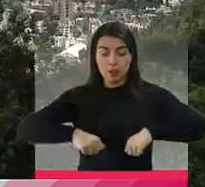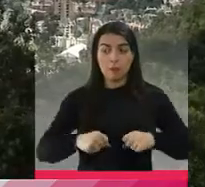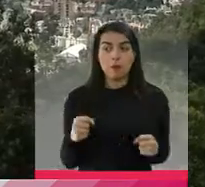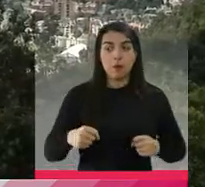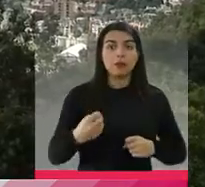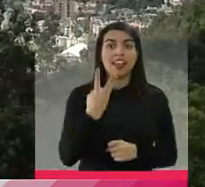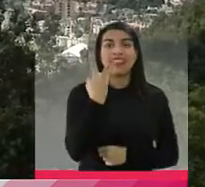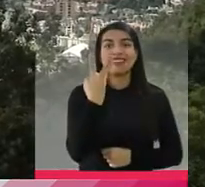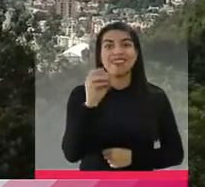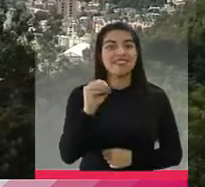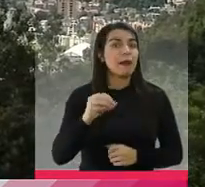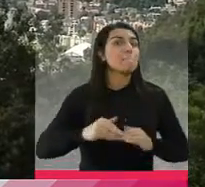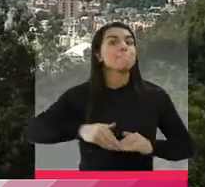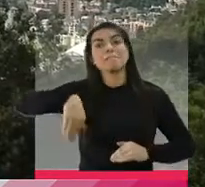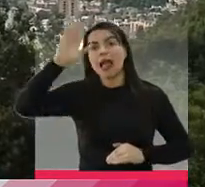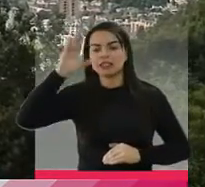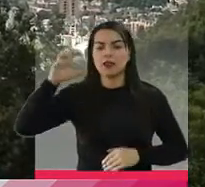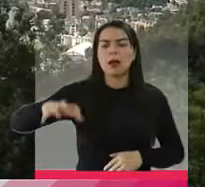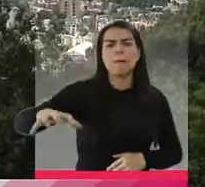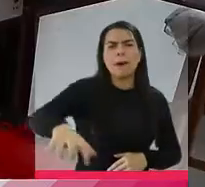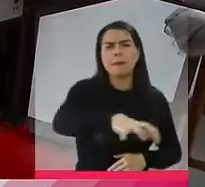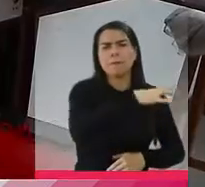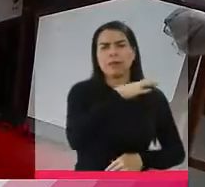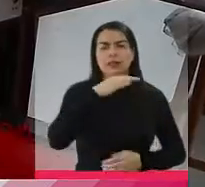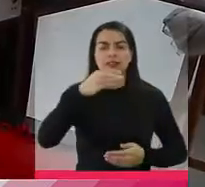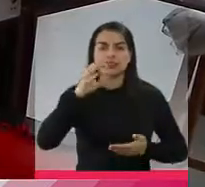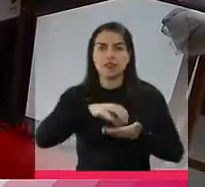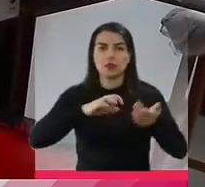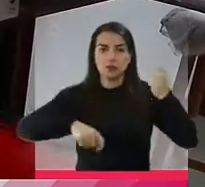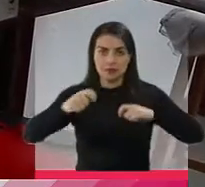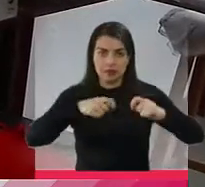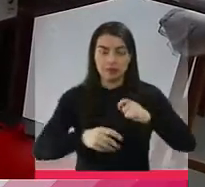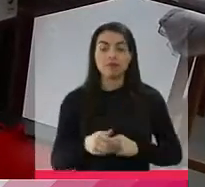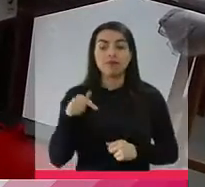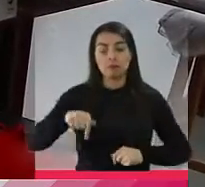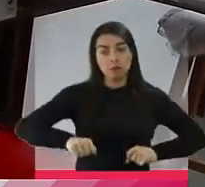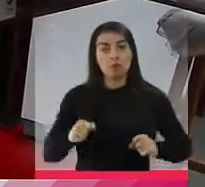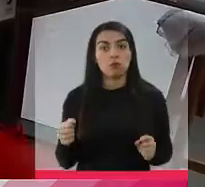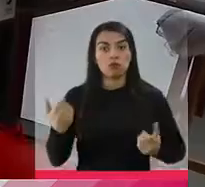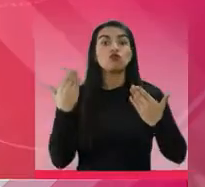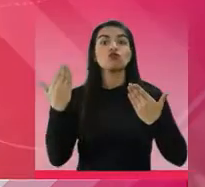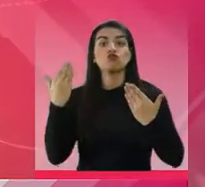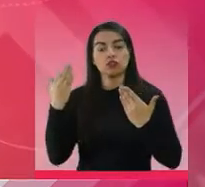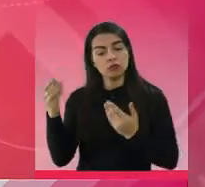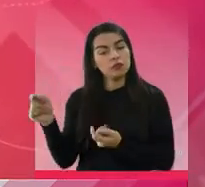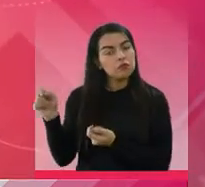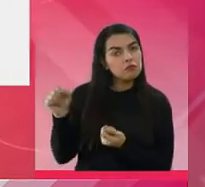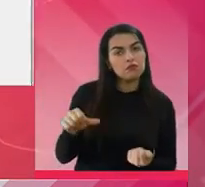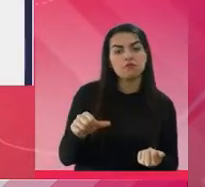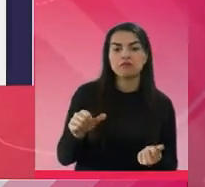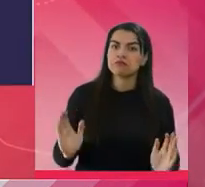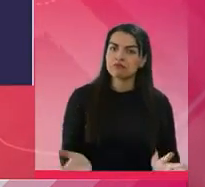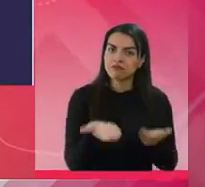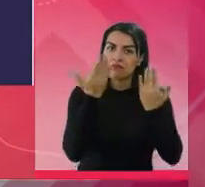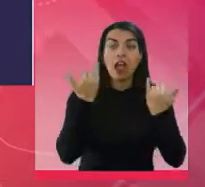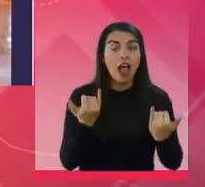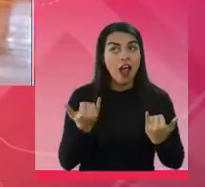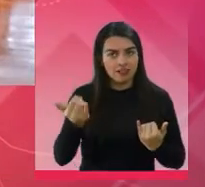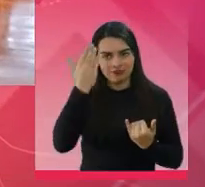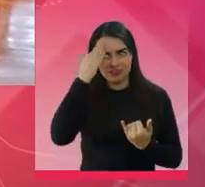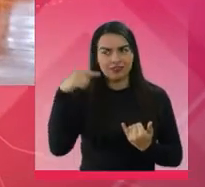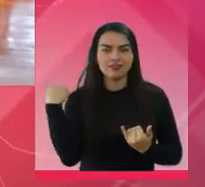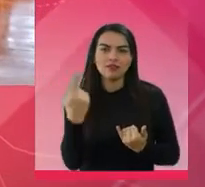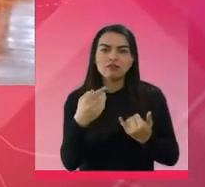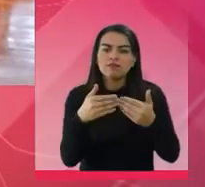de cadena. Bogotá es una ciudad atractiva para seguir invirtiendo, especialmente en esta época de reactivación económica. La razón es el tamaño